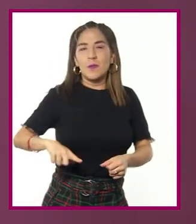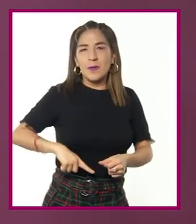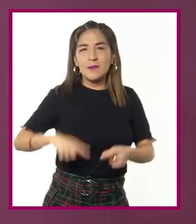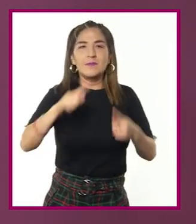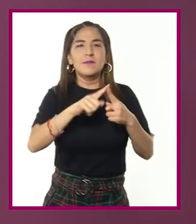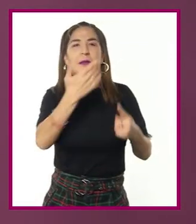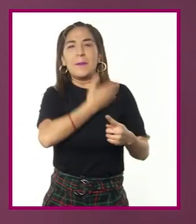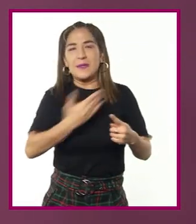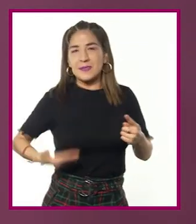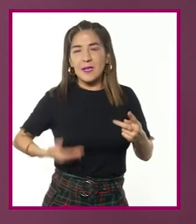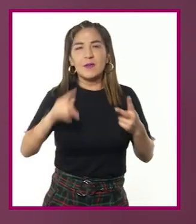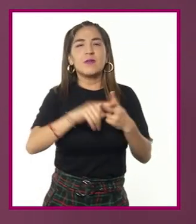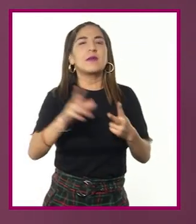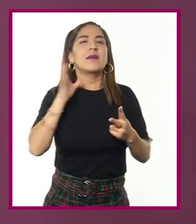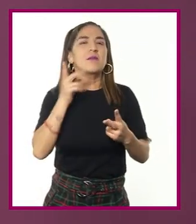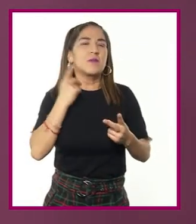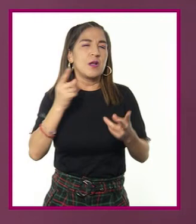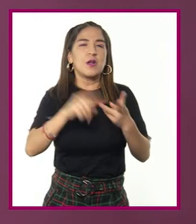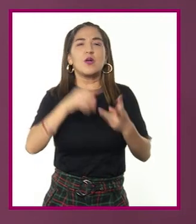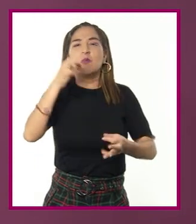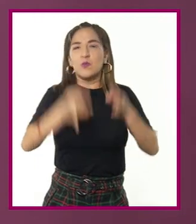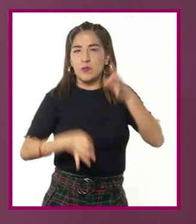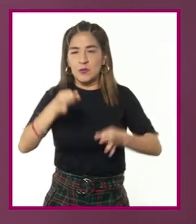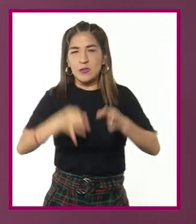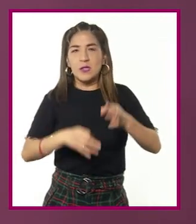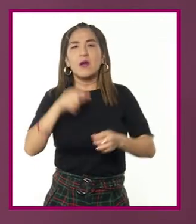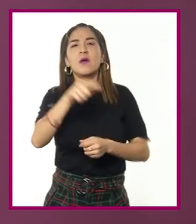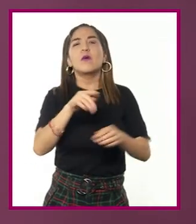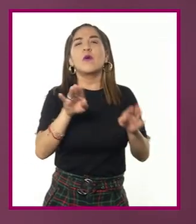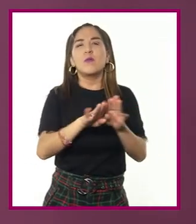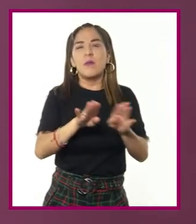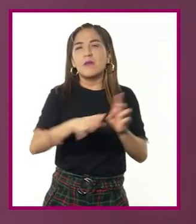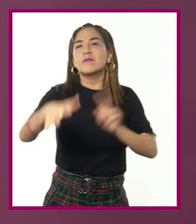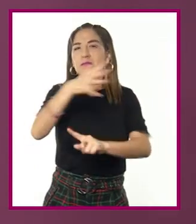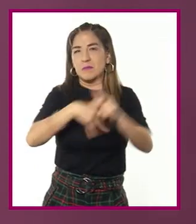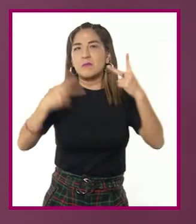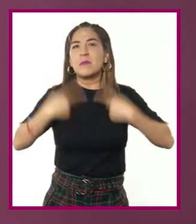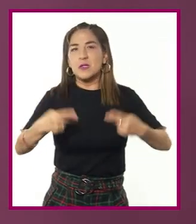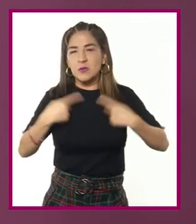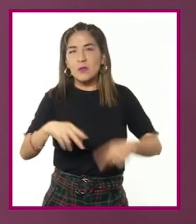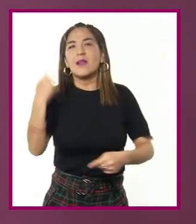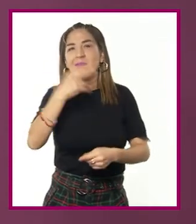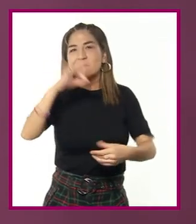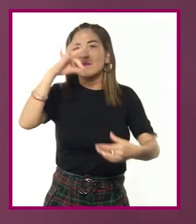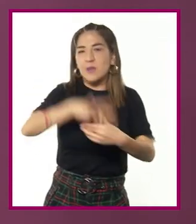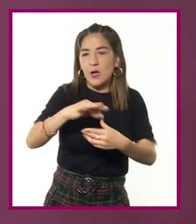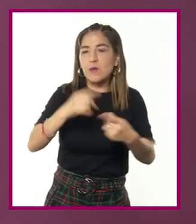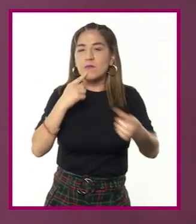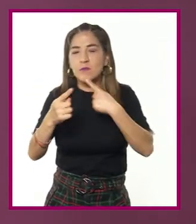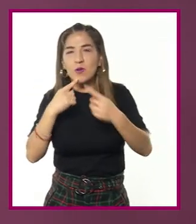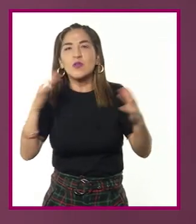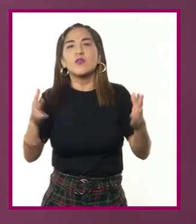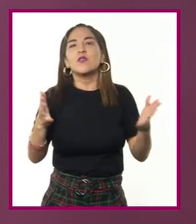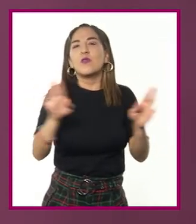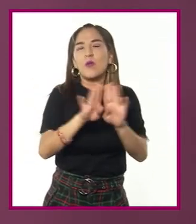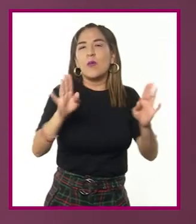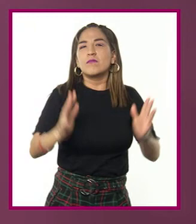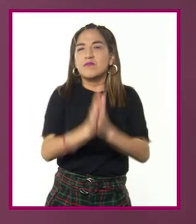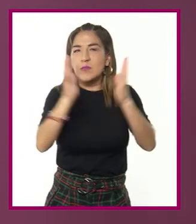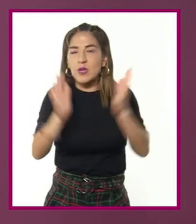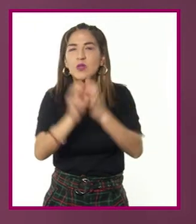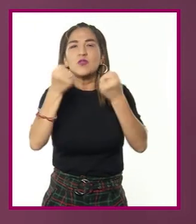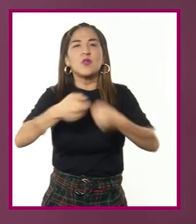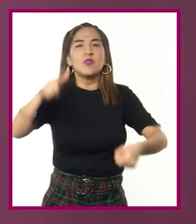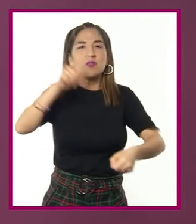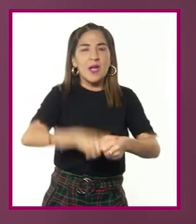el legislativo y el judicial. El poder público es necesario para la organización de los grupos sociales que confluyen en un